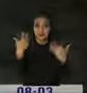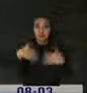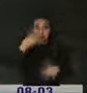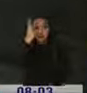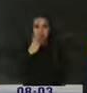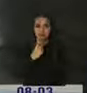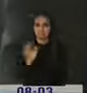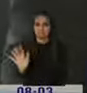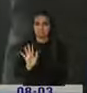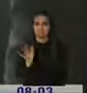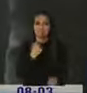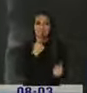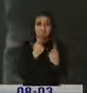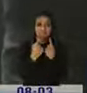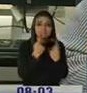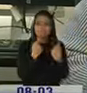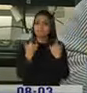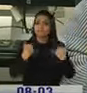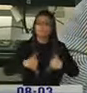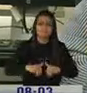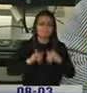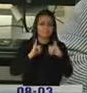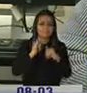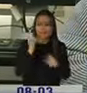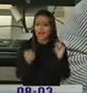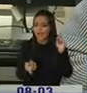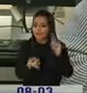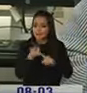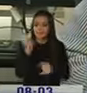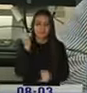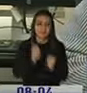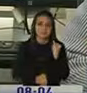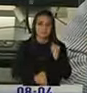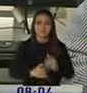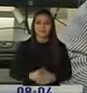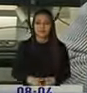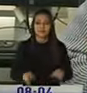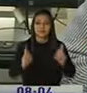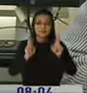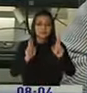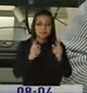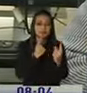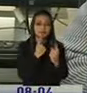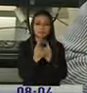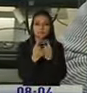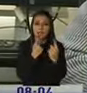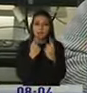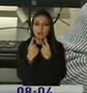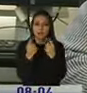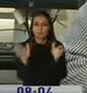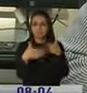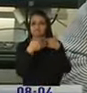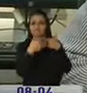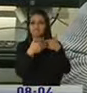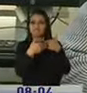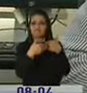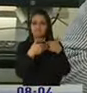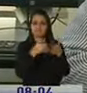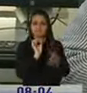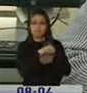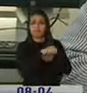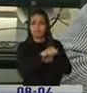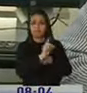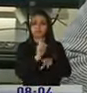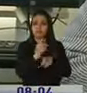asegura, siguen convocando al diálogo. Esperamos que se concrete ese diálogo. Nosotros no hemos cerrado las puertas, seguimos